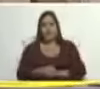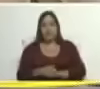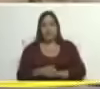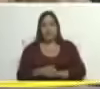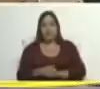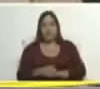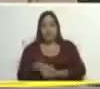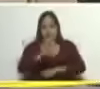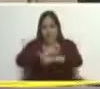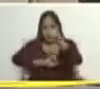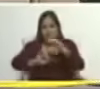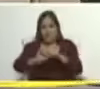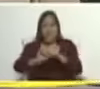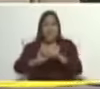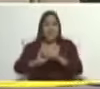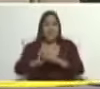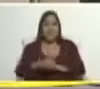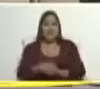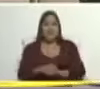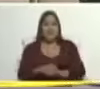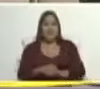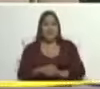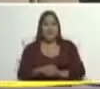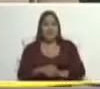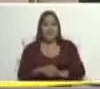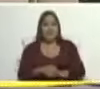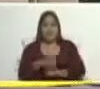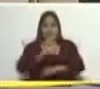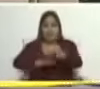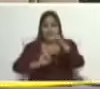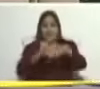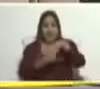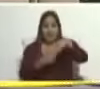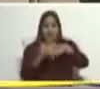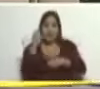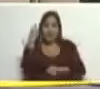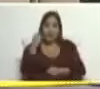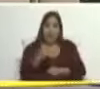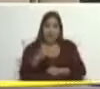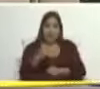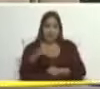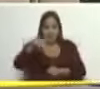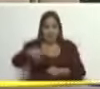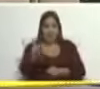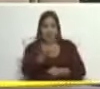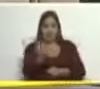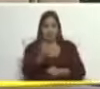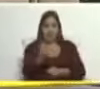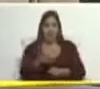de defender la revolución bolivariana en Venezuela.